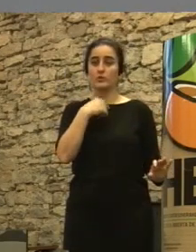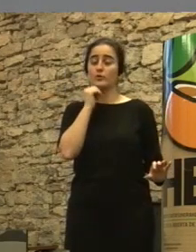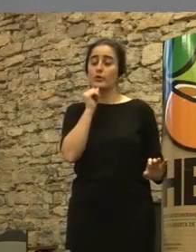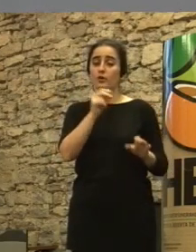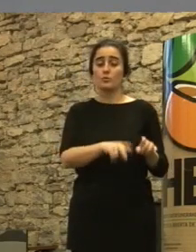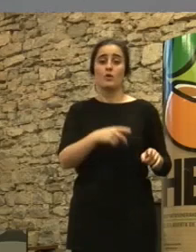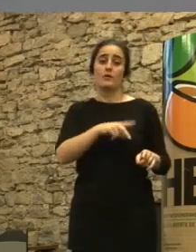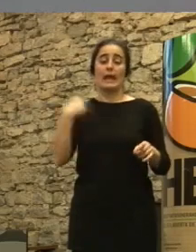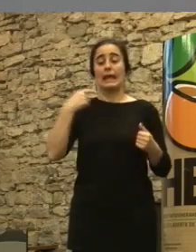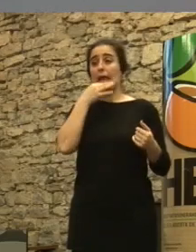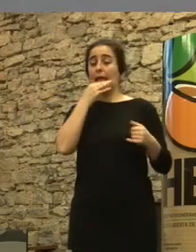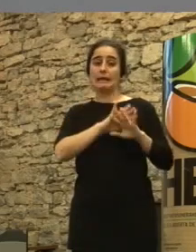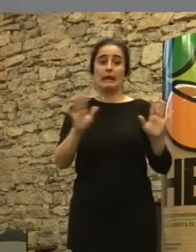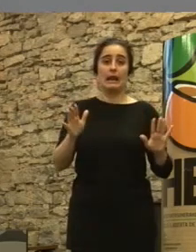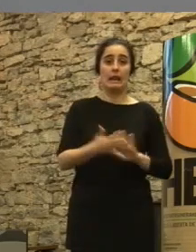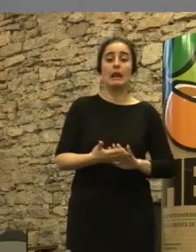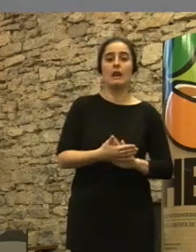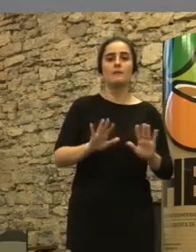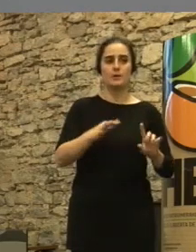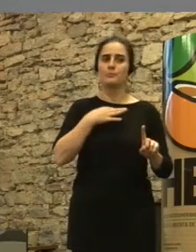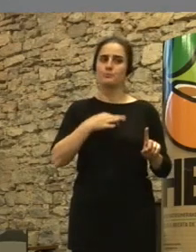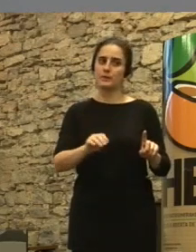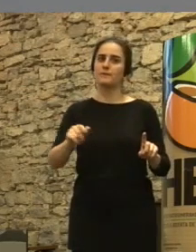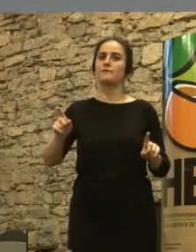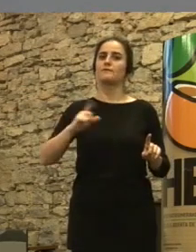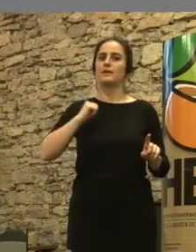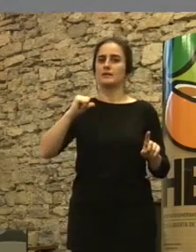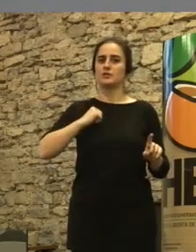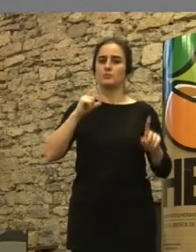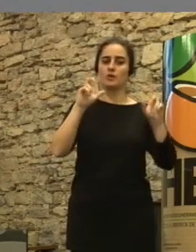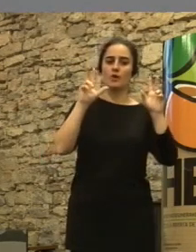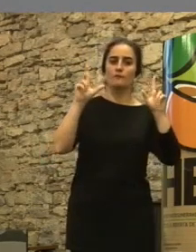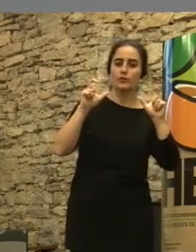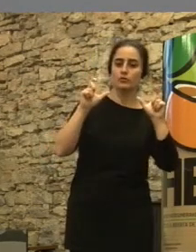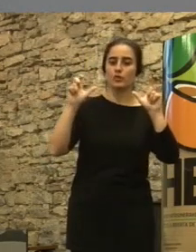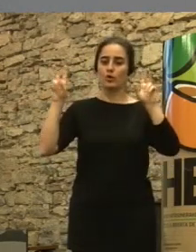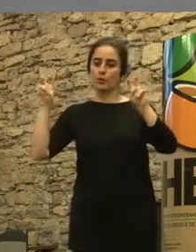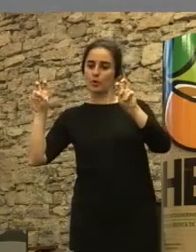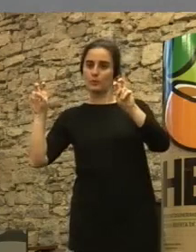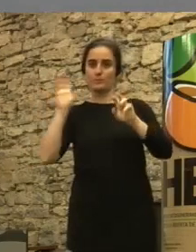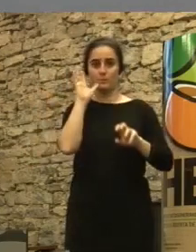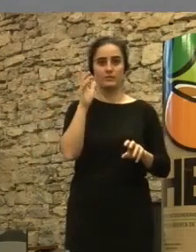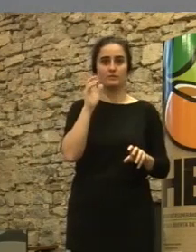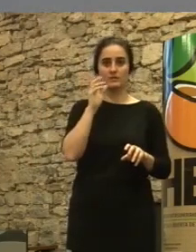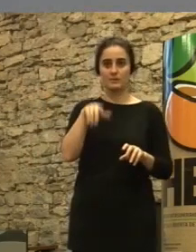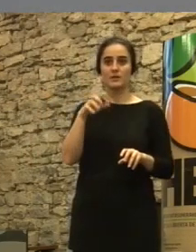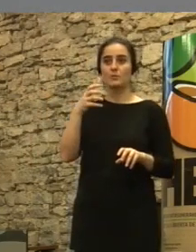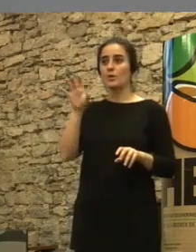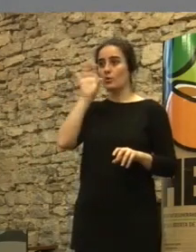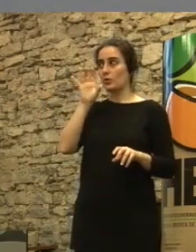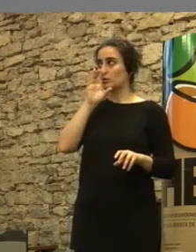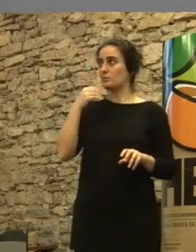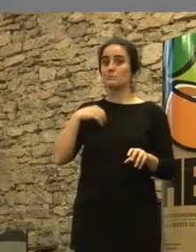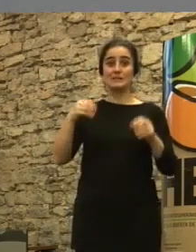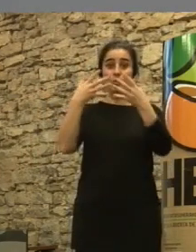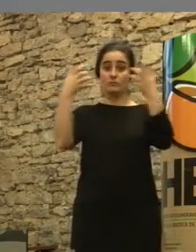pero es bastante probable que sea falso las cosas que recibimos, esa foto, ese entrecomillado. Es súper curioso porque tenemos incluso la misma cita, o sea, tenemos la